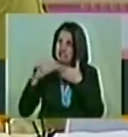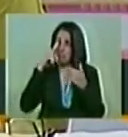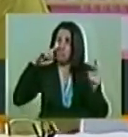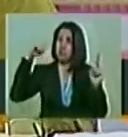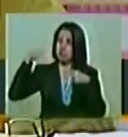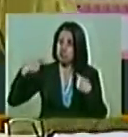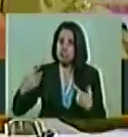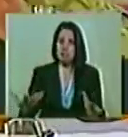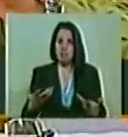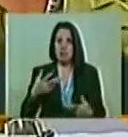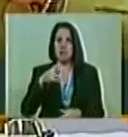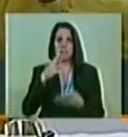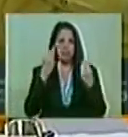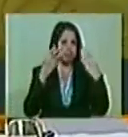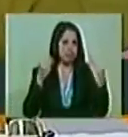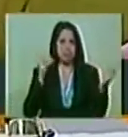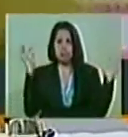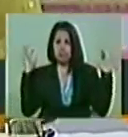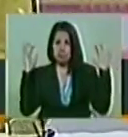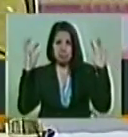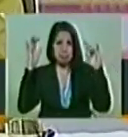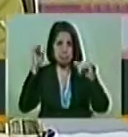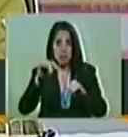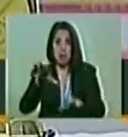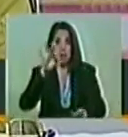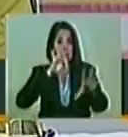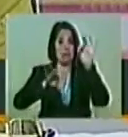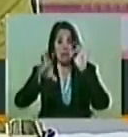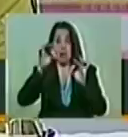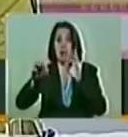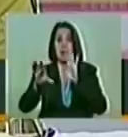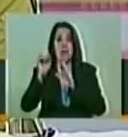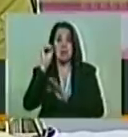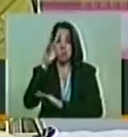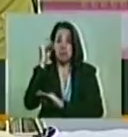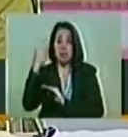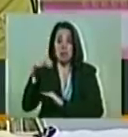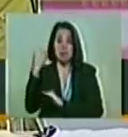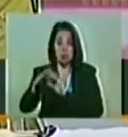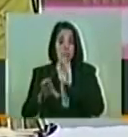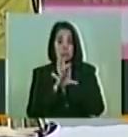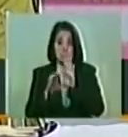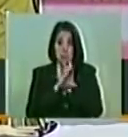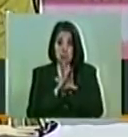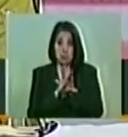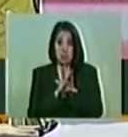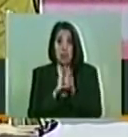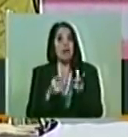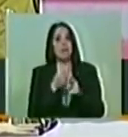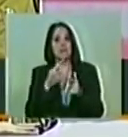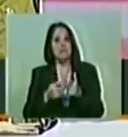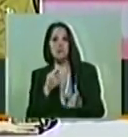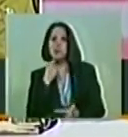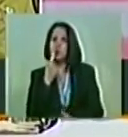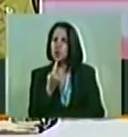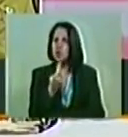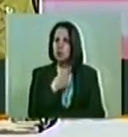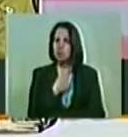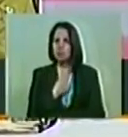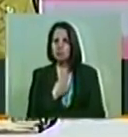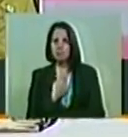venezolanos y venezolanas, y se eligió la Asamblea Nacional Constituyente. Y yo digo, compañeros,